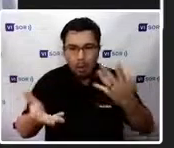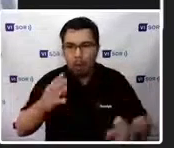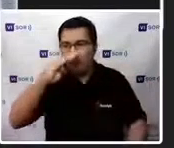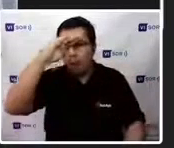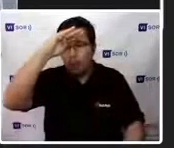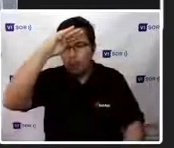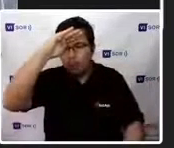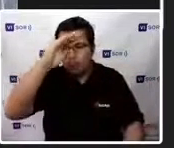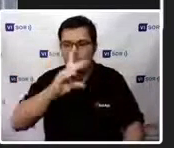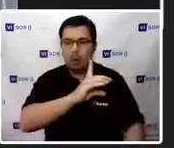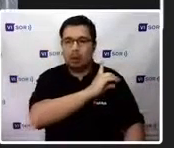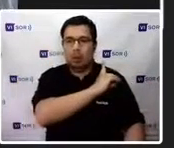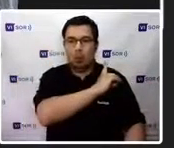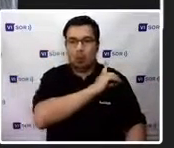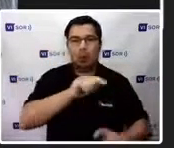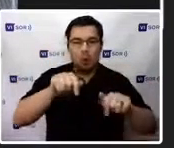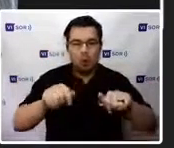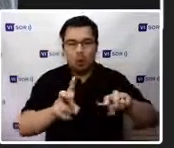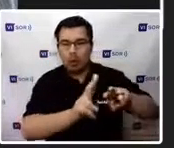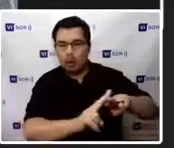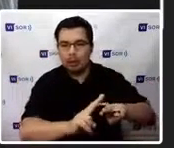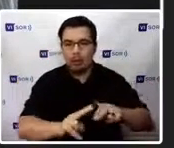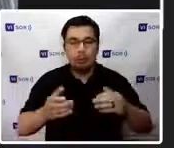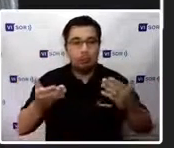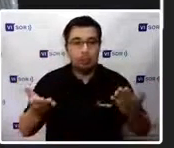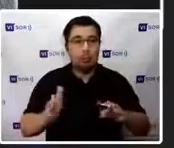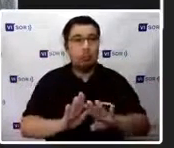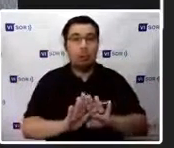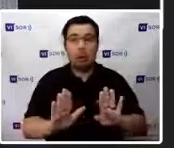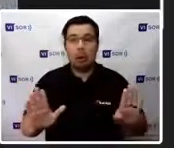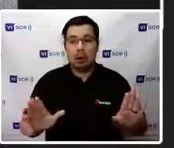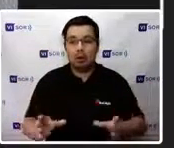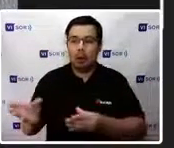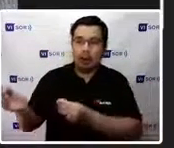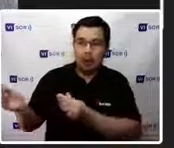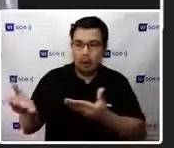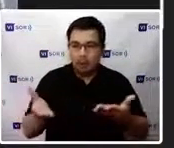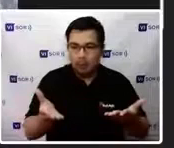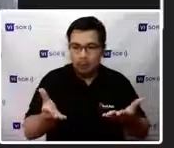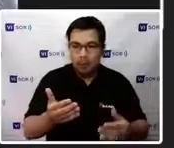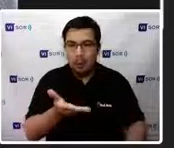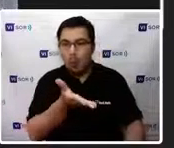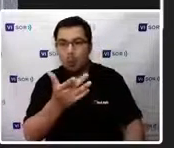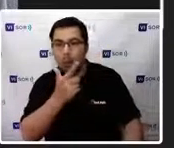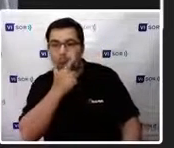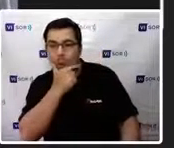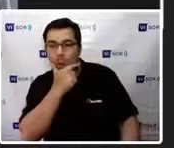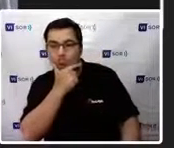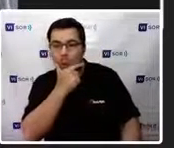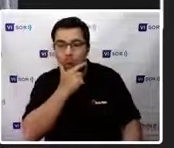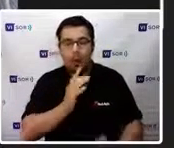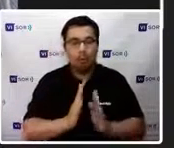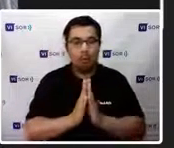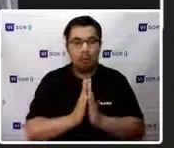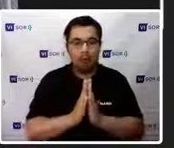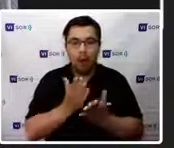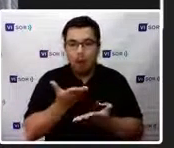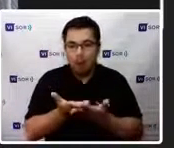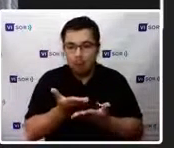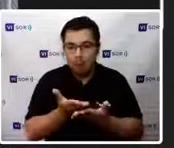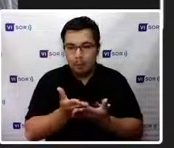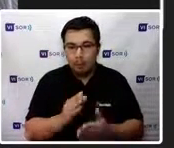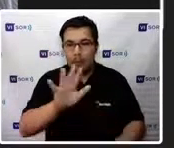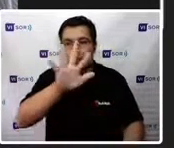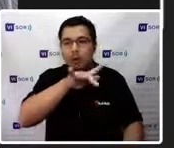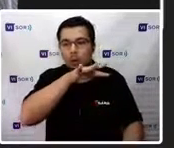hoy día. Y nada, y dejar invitado a todo el mundo a que si tienen dudas, por favor, aprovechemos, nos quedan 5 minutitos, de